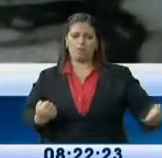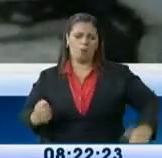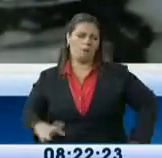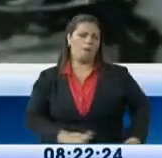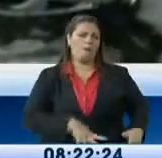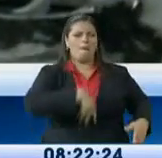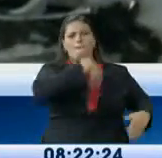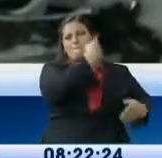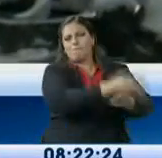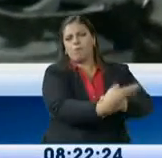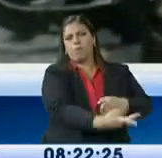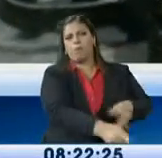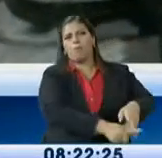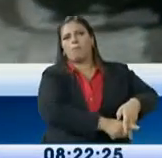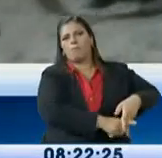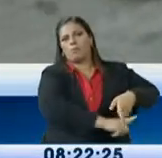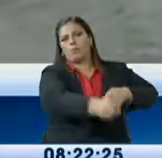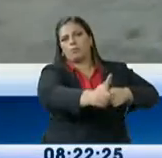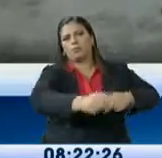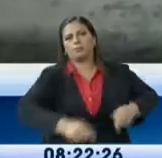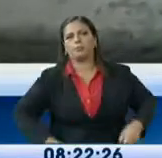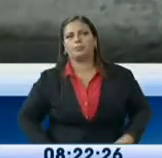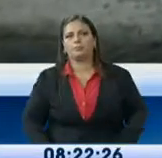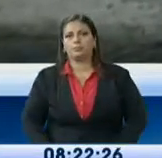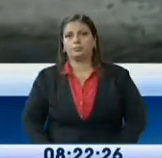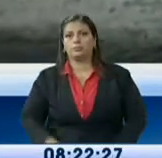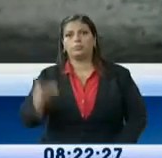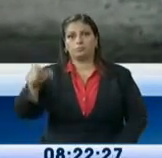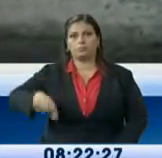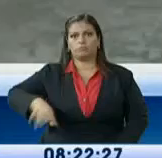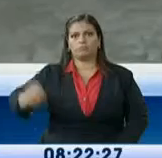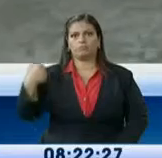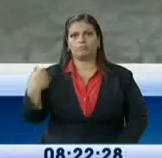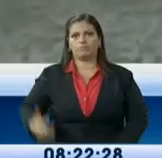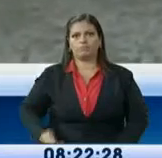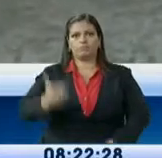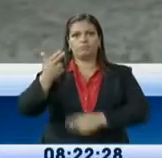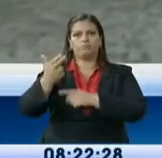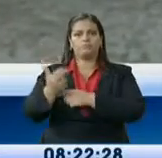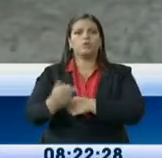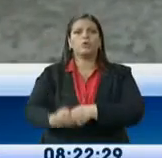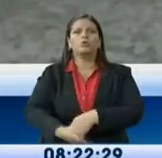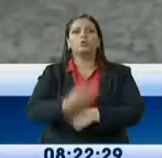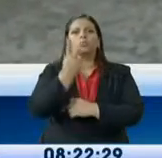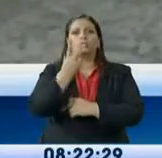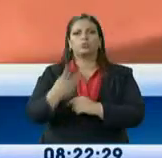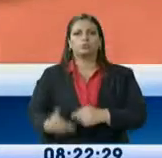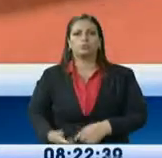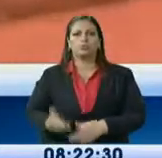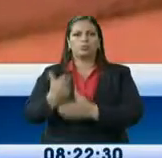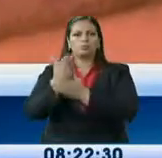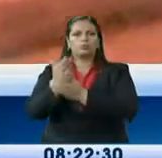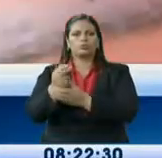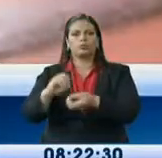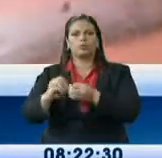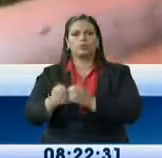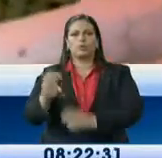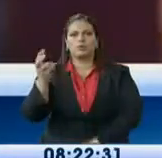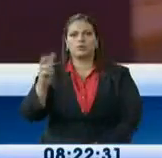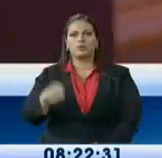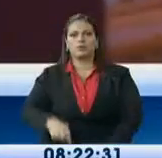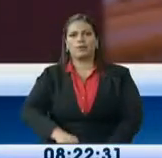A uno de los sospechosos se le encontró en su poder 2 armas, una de fuego calibre 16 y una de